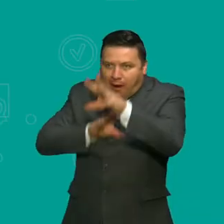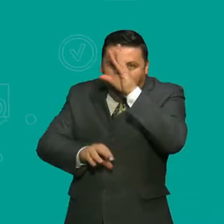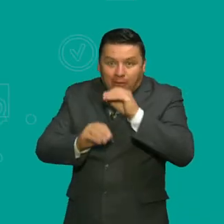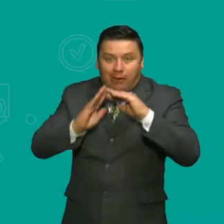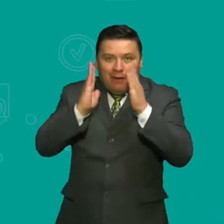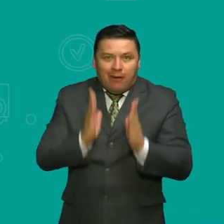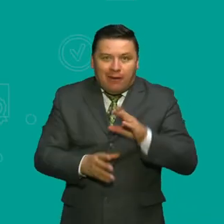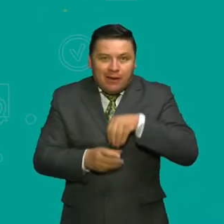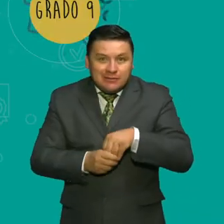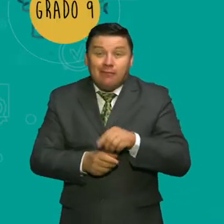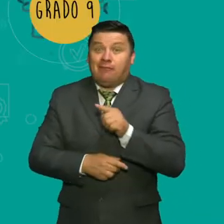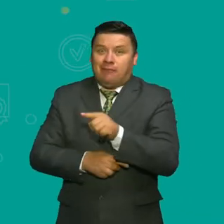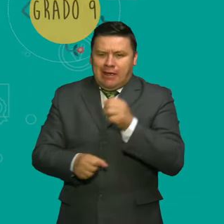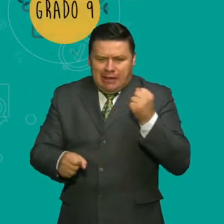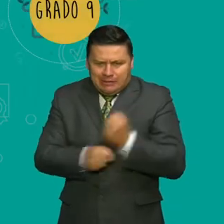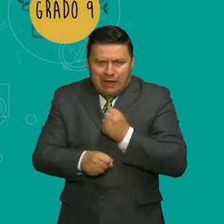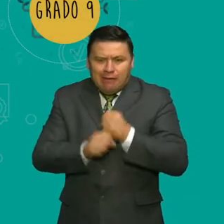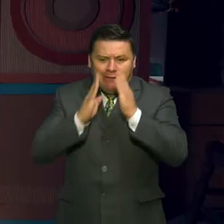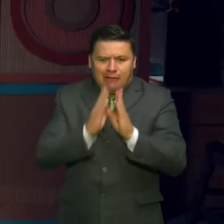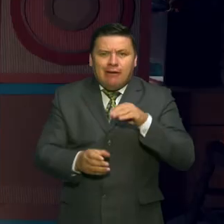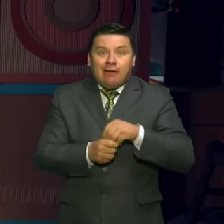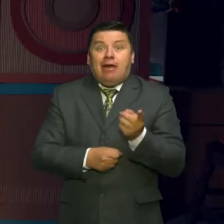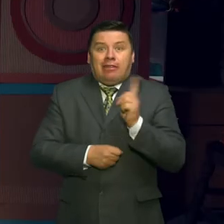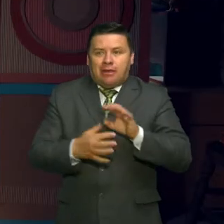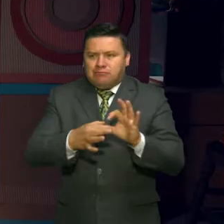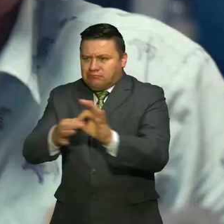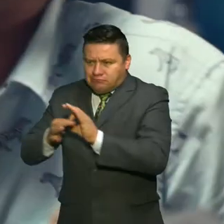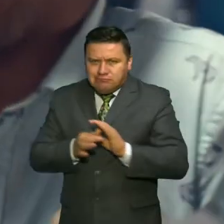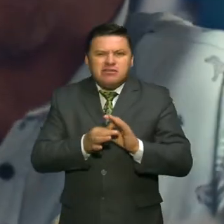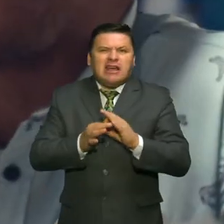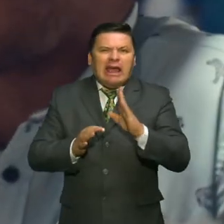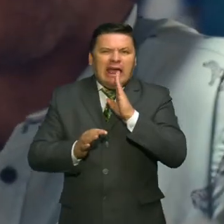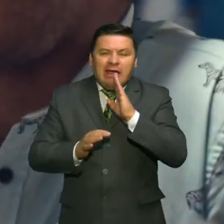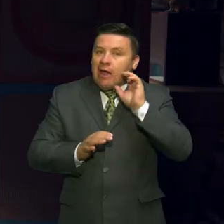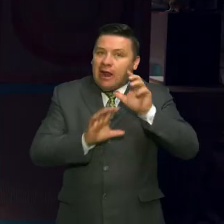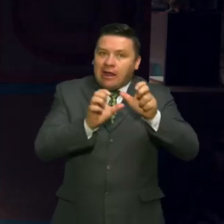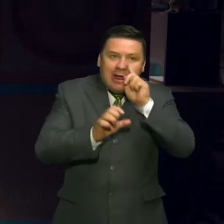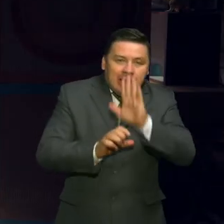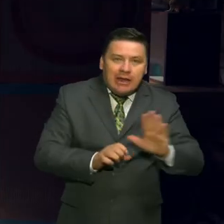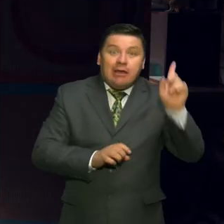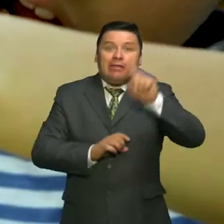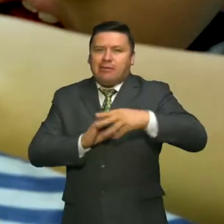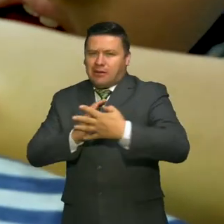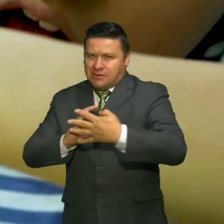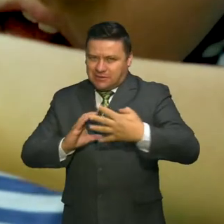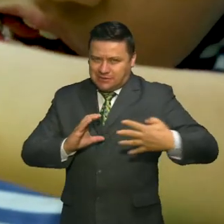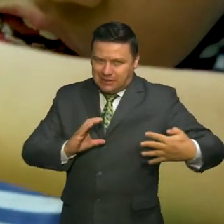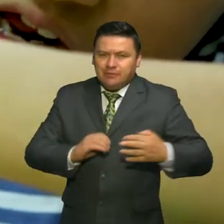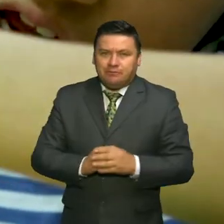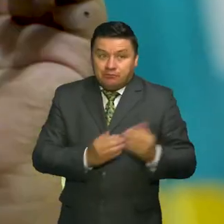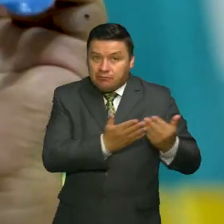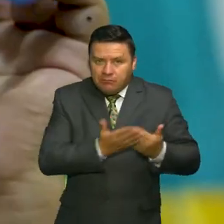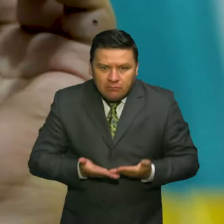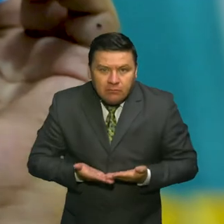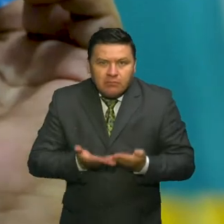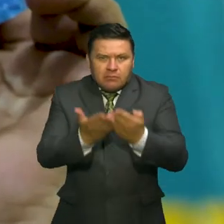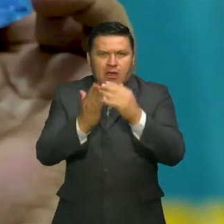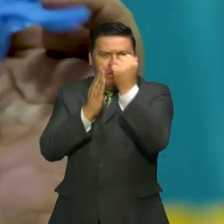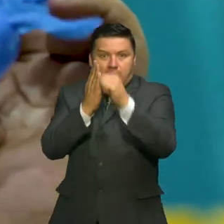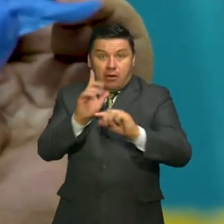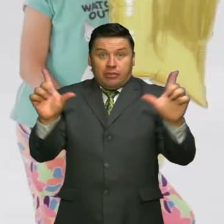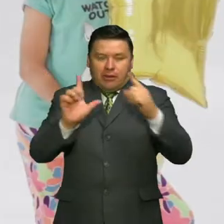de aprendizaje en casa. Y a ese trabajo en casa también se unió la Radio Nacional de Colombia y Señal Colombia, que ofrecen